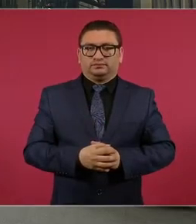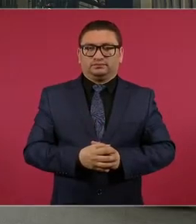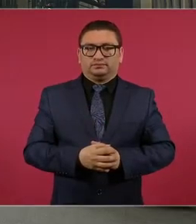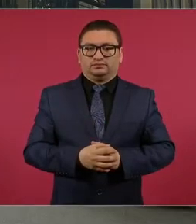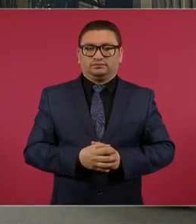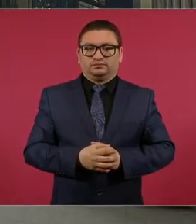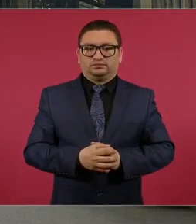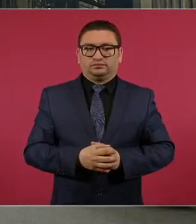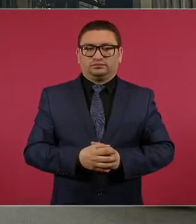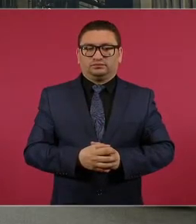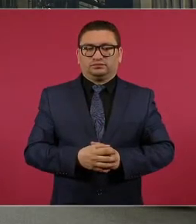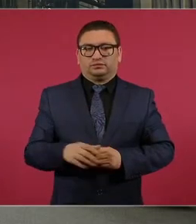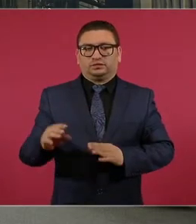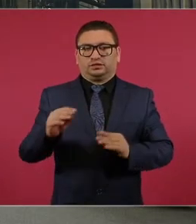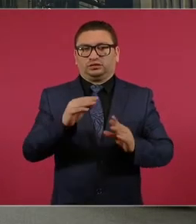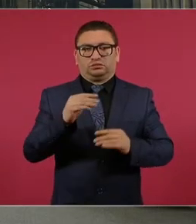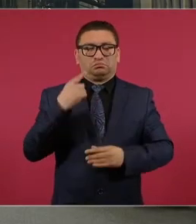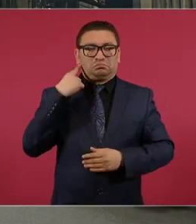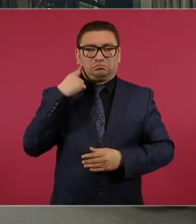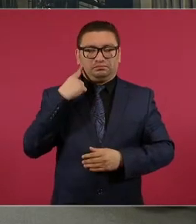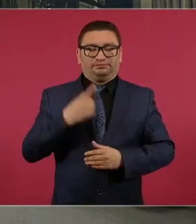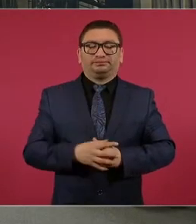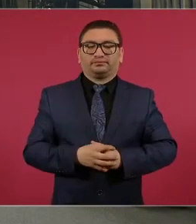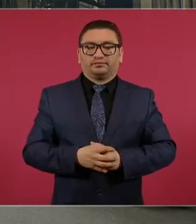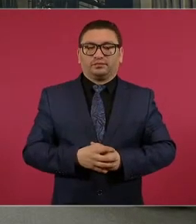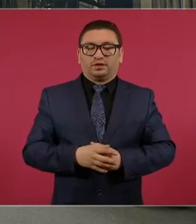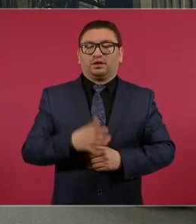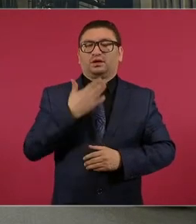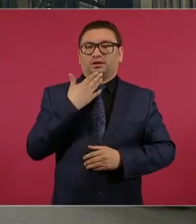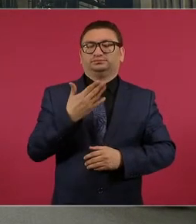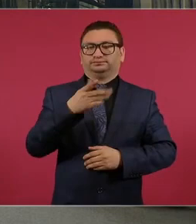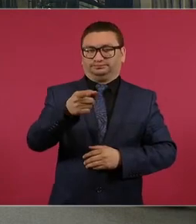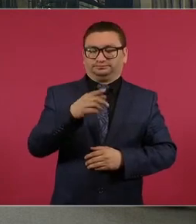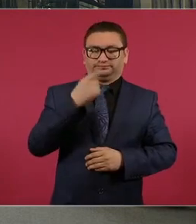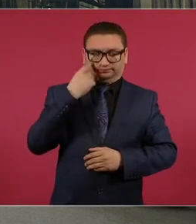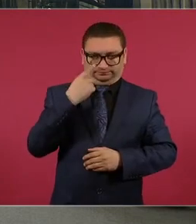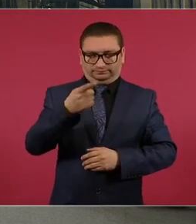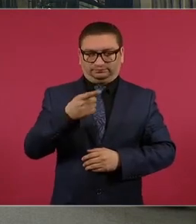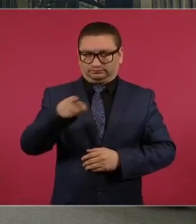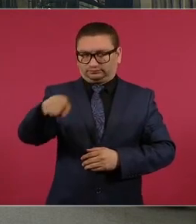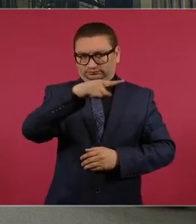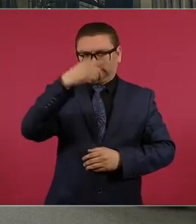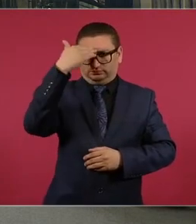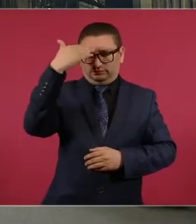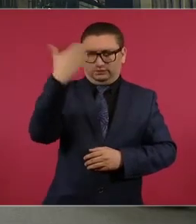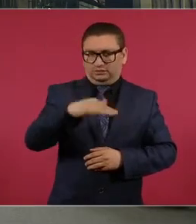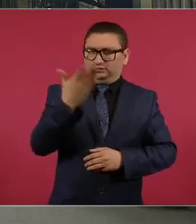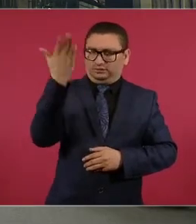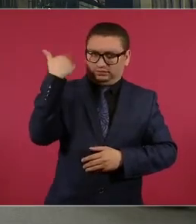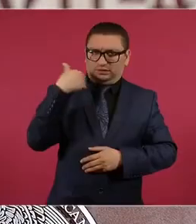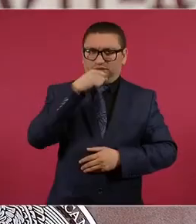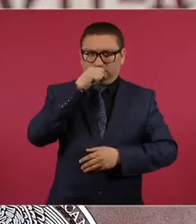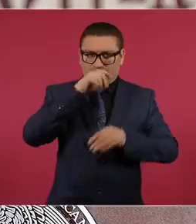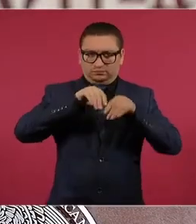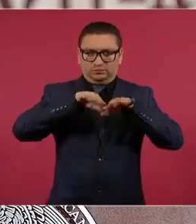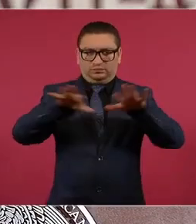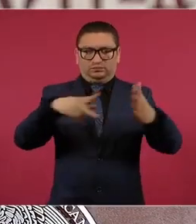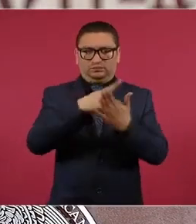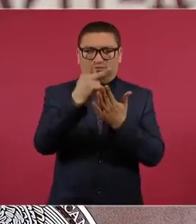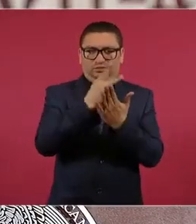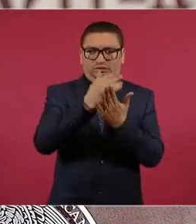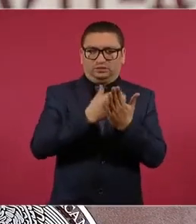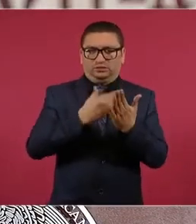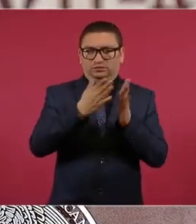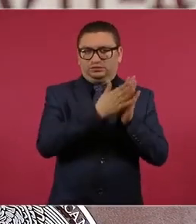gracias Qué hay en ese sentido Ah muchas gracias Sí este como saben y también lo publicamos en el plan de gestión a